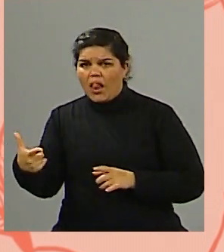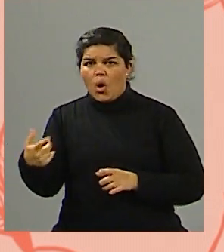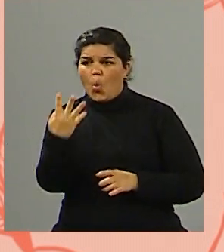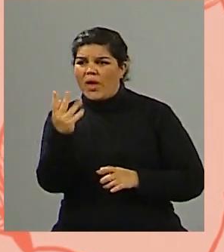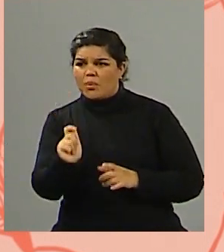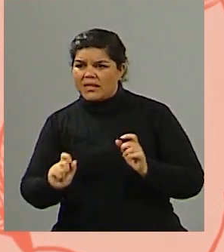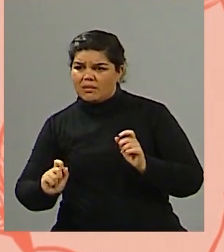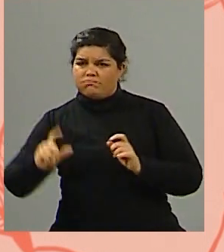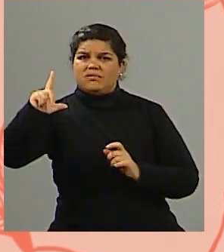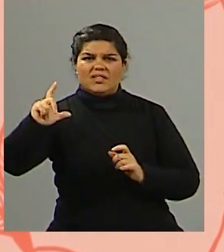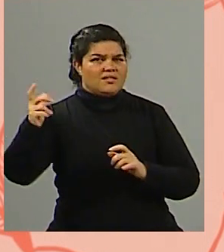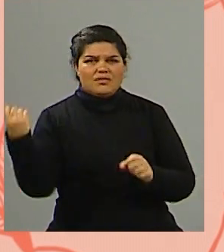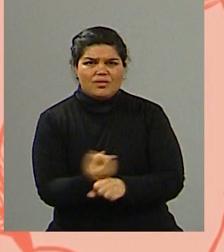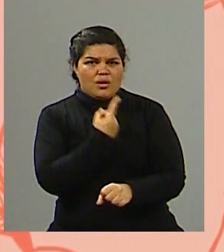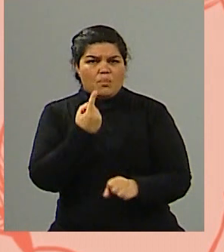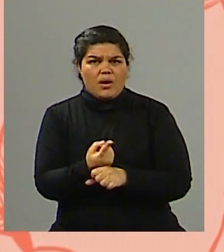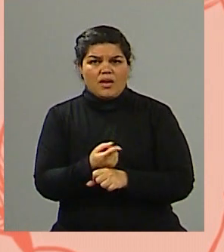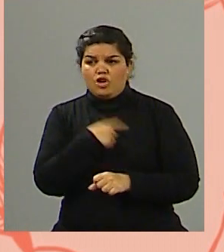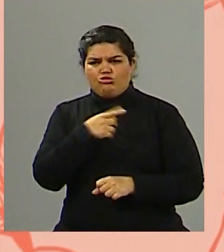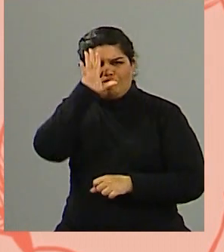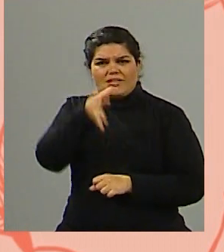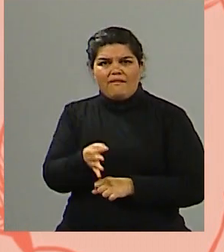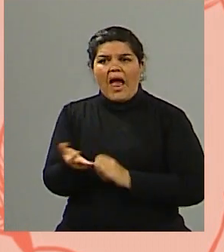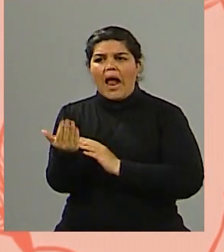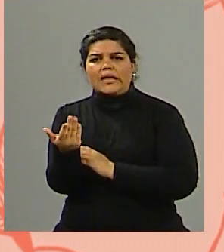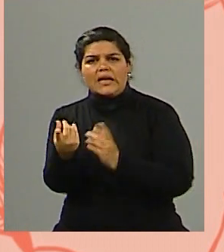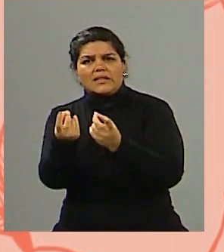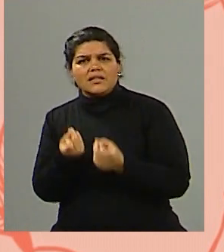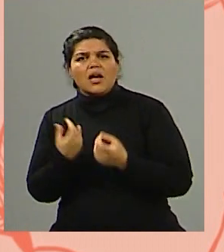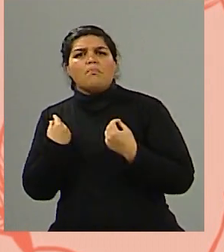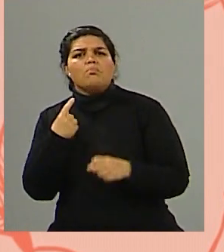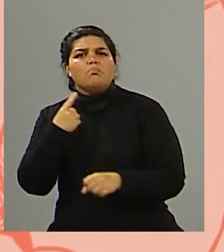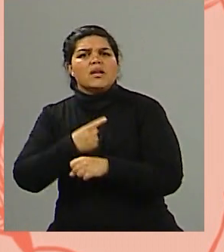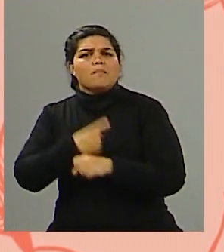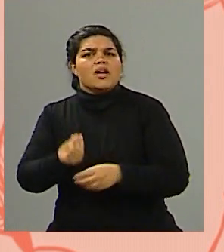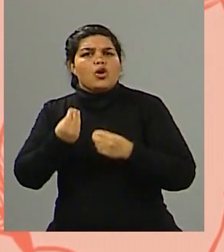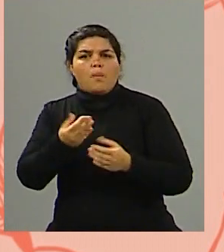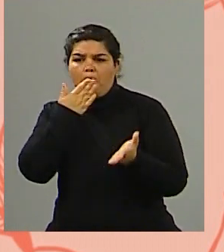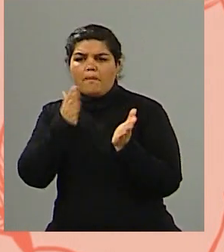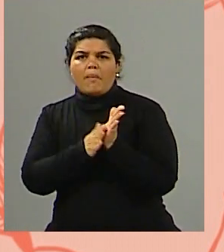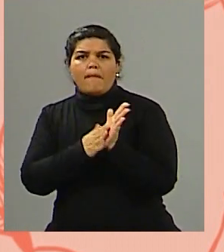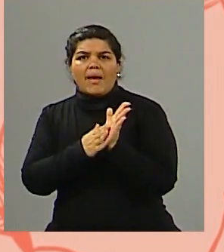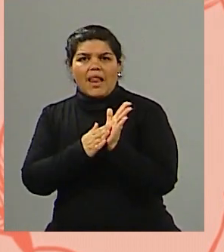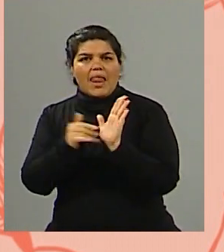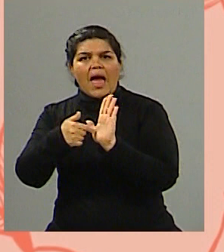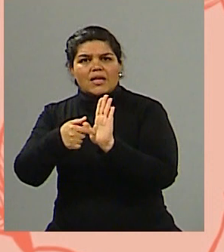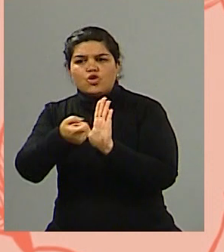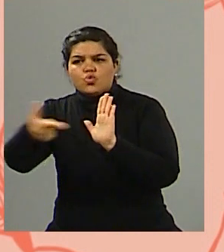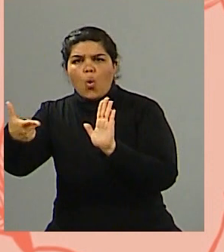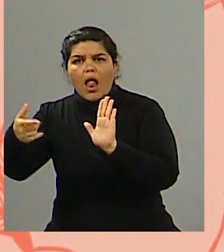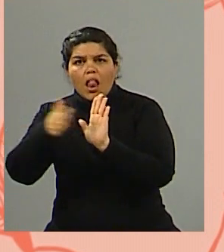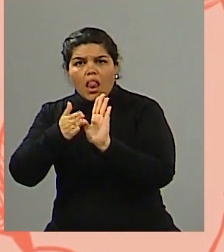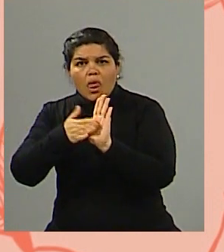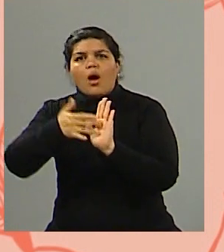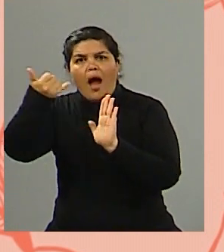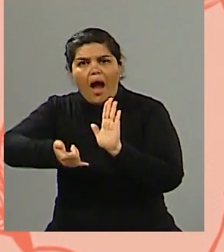alquilar es tener ingresos demostrables. Entonces sabemos que toda la población inquilina trabaja. Ningún laburante hoy tiene